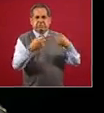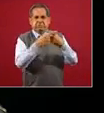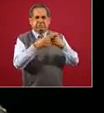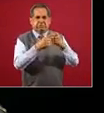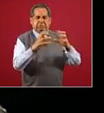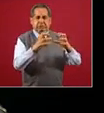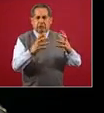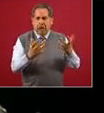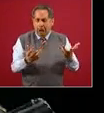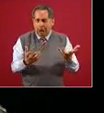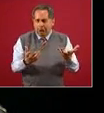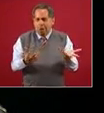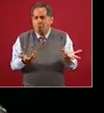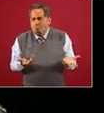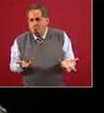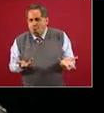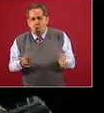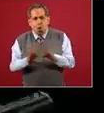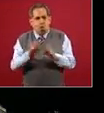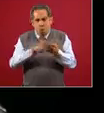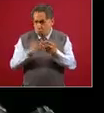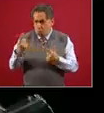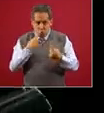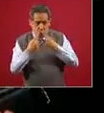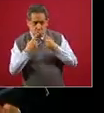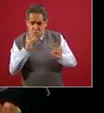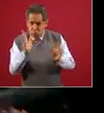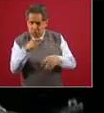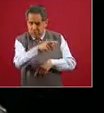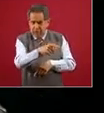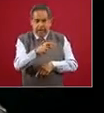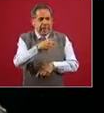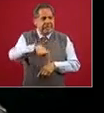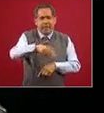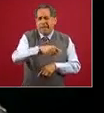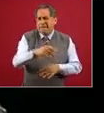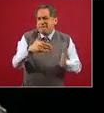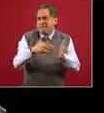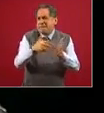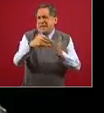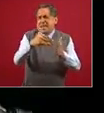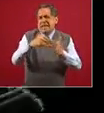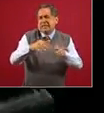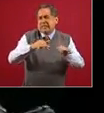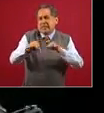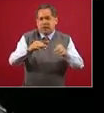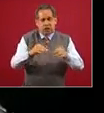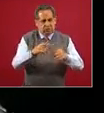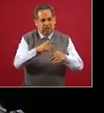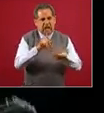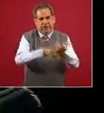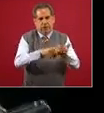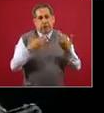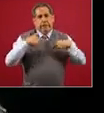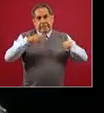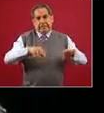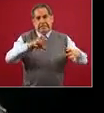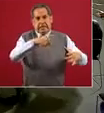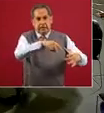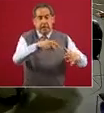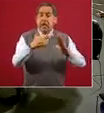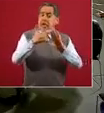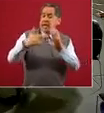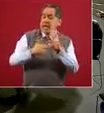les ha dialogado justamente con ellos que representan a miles de trabajadores, las nuevas reglas con las que ya deben